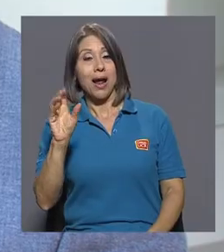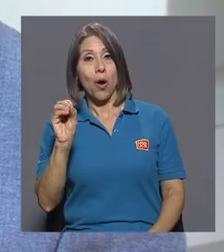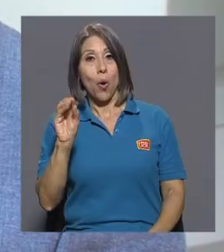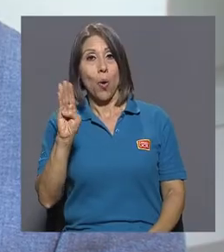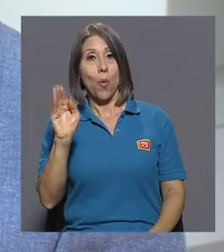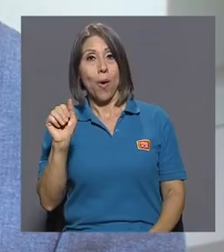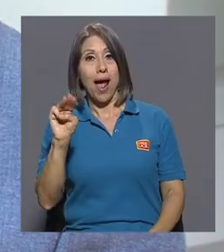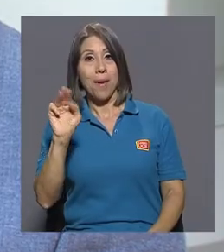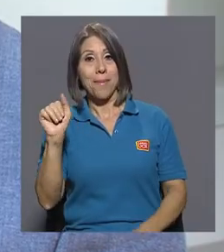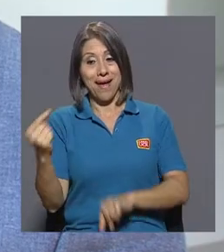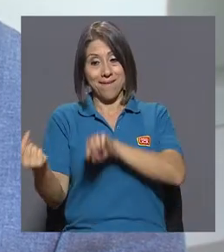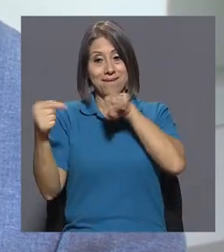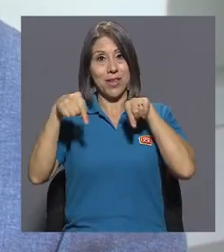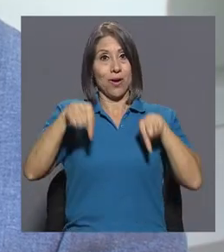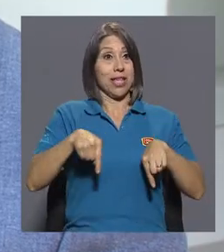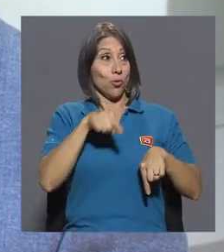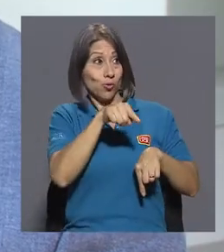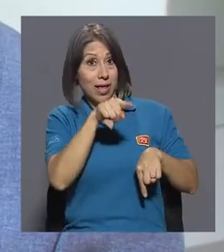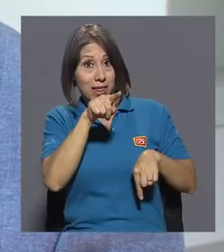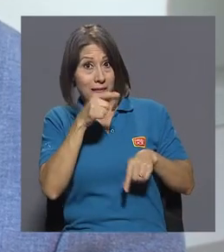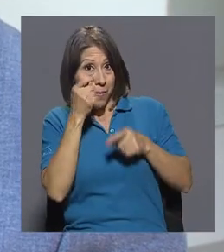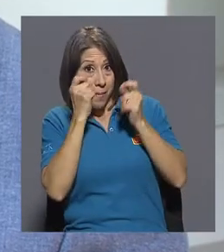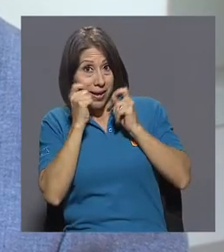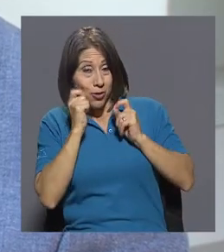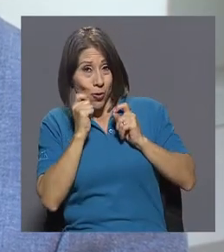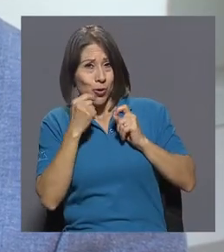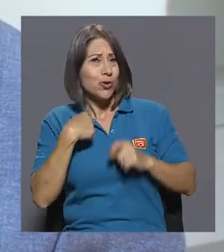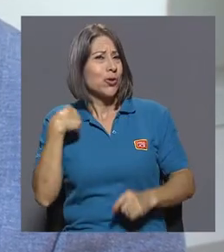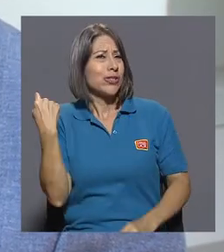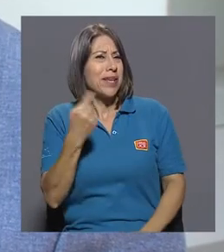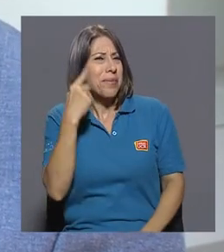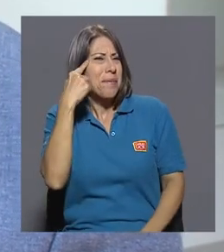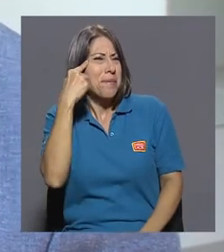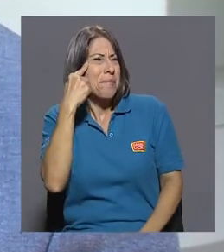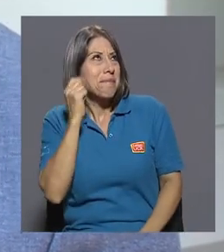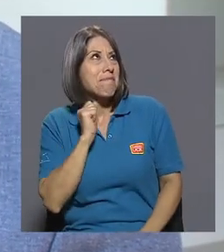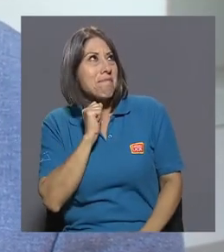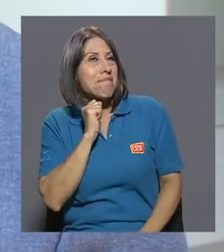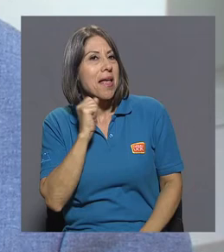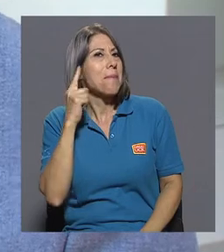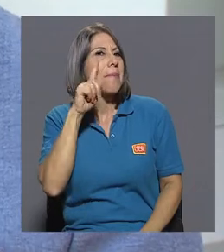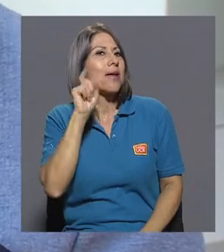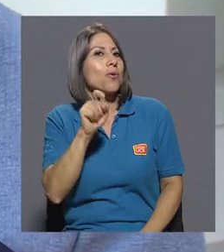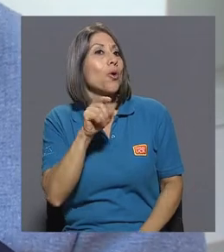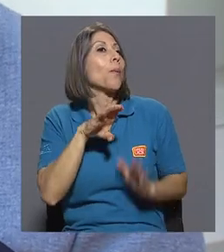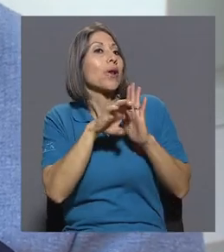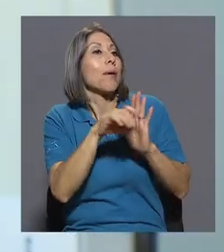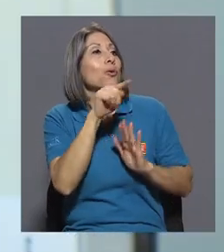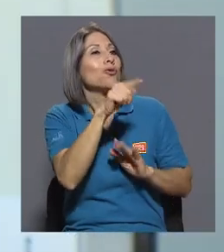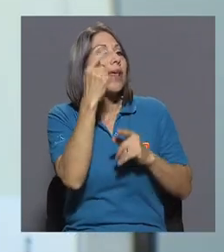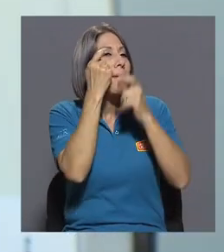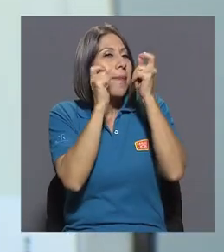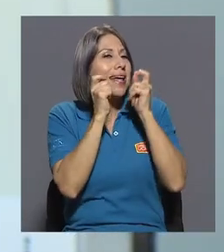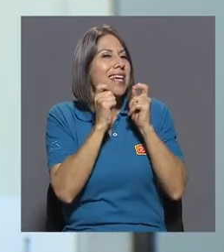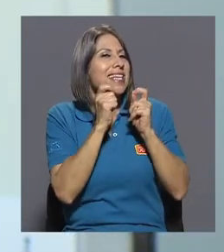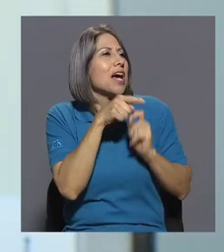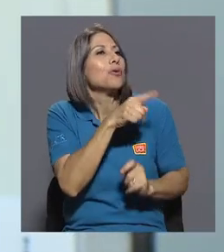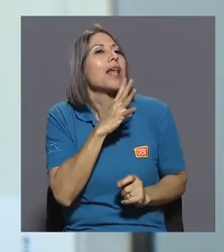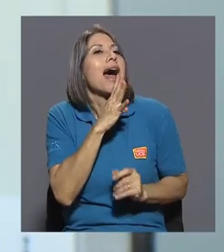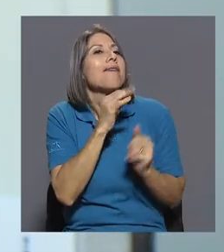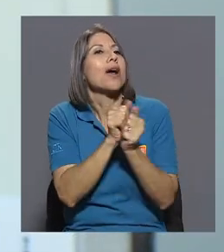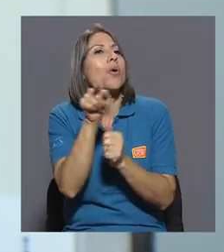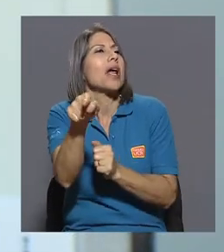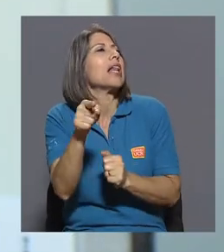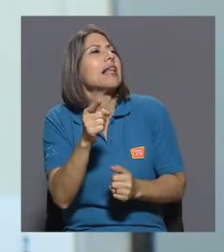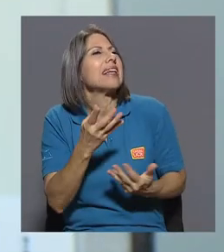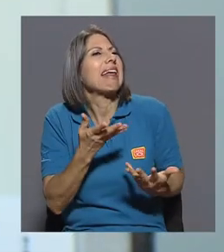me he preguntado, ¿qué conversa uno con alguien famoso en el camerino mientras le maquilla? Porque son minutos. 5 minutos tal vez,